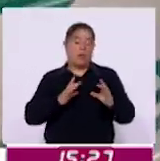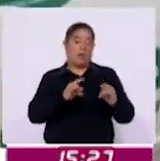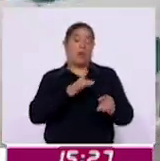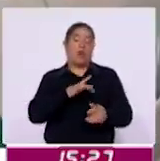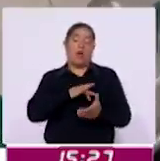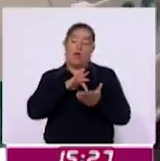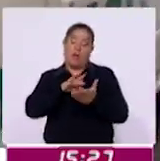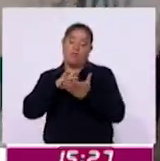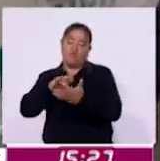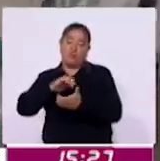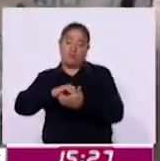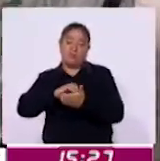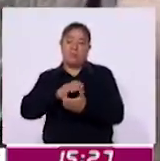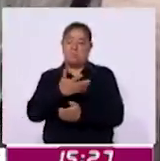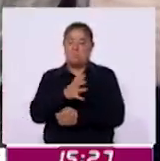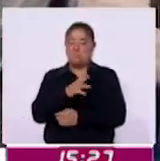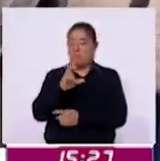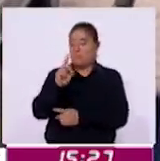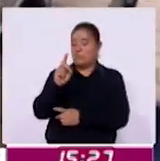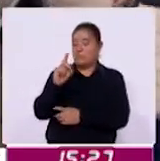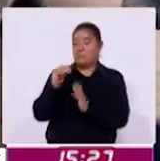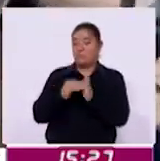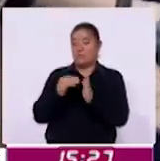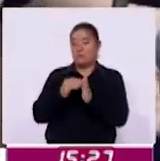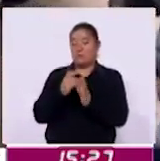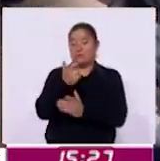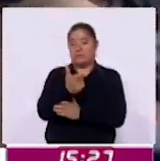CONALEP por cerca de 30 millones de pesos.